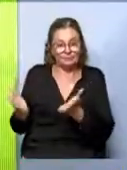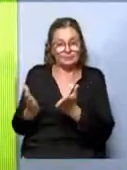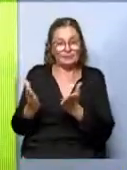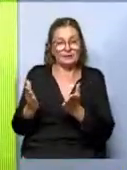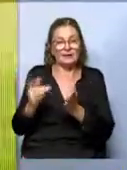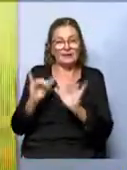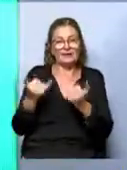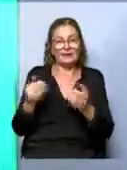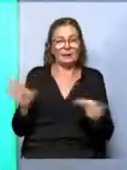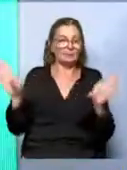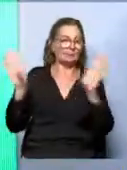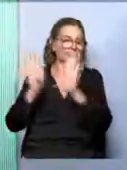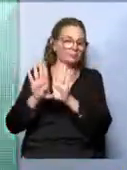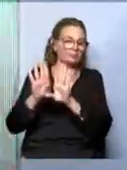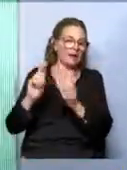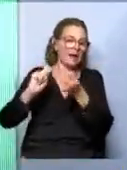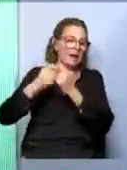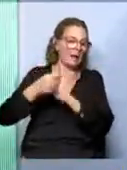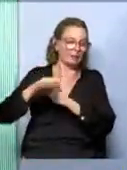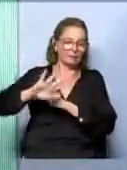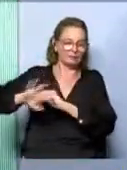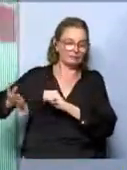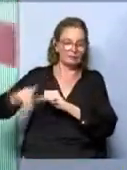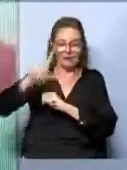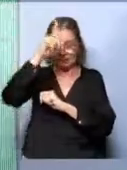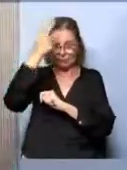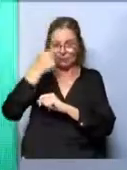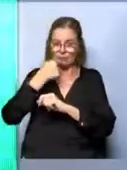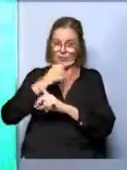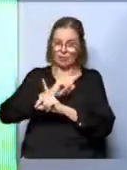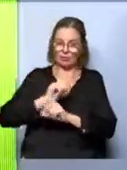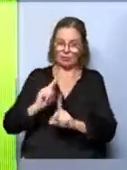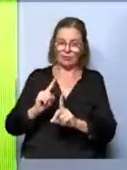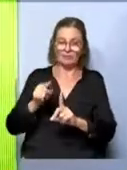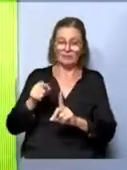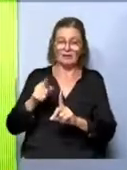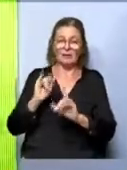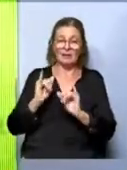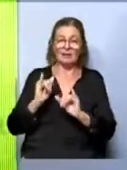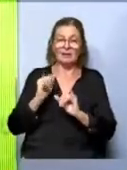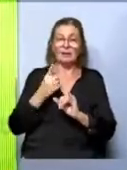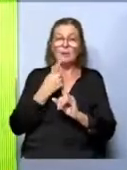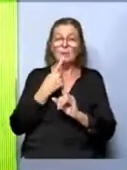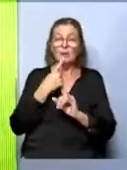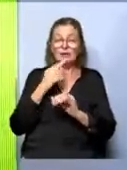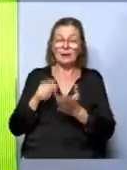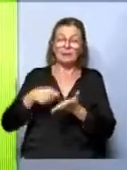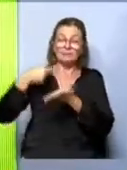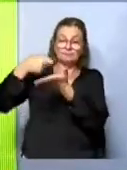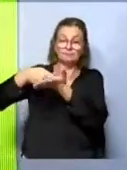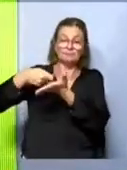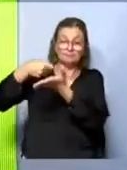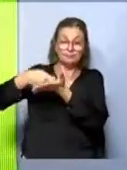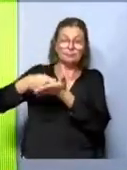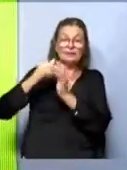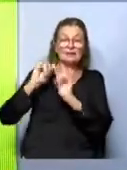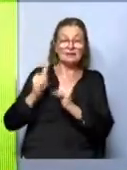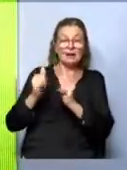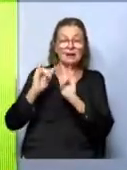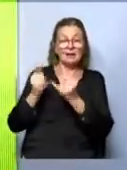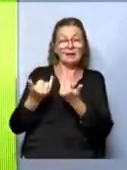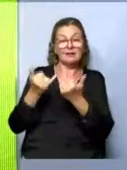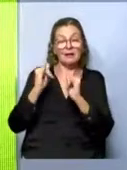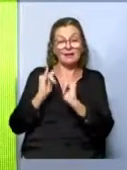digamos, de cualquier tipo de modificación tributaria en ese sentido. Y sí se hicieron políticas de refuerzo de las transferencias monetarias que ya existían, sobre todo de